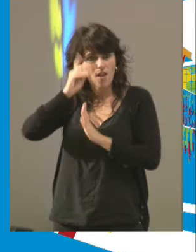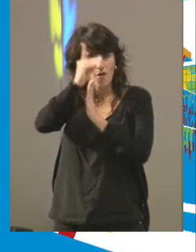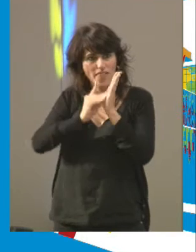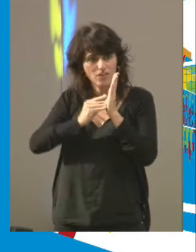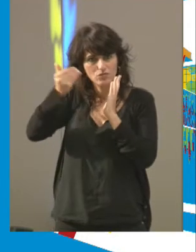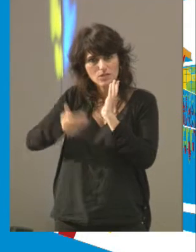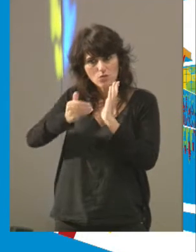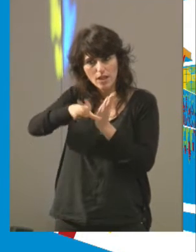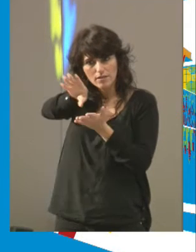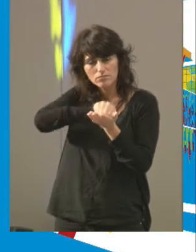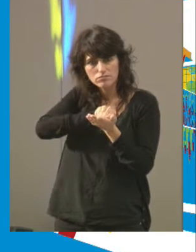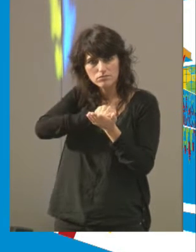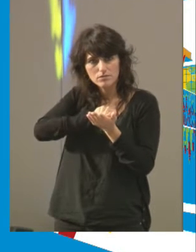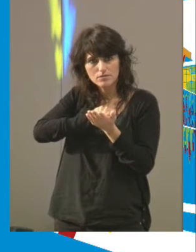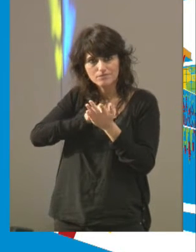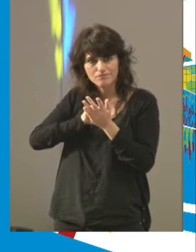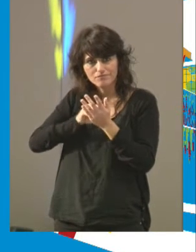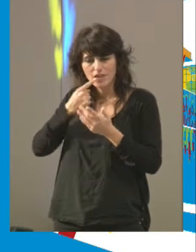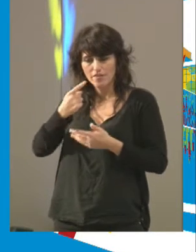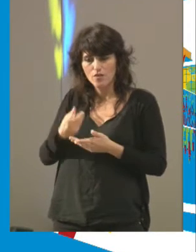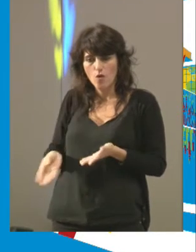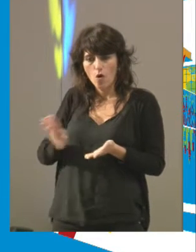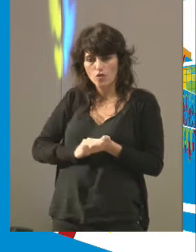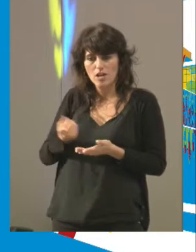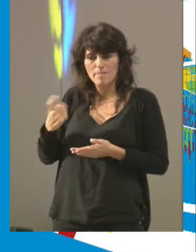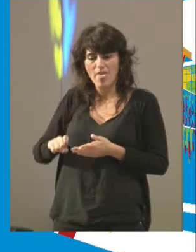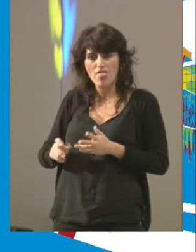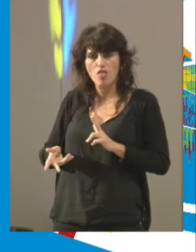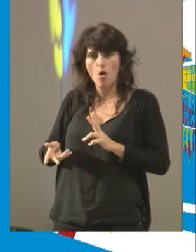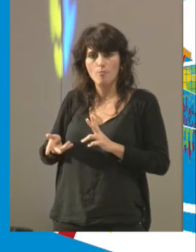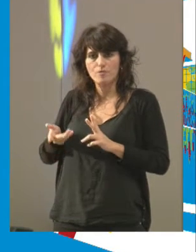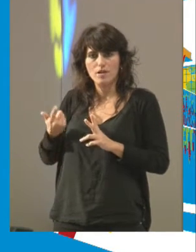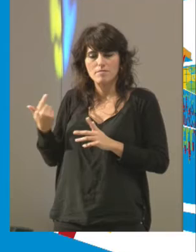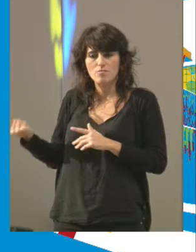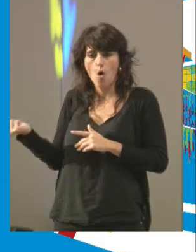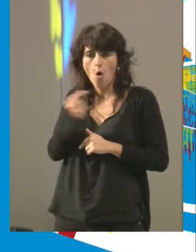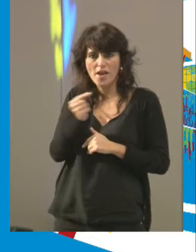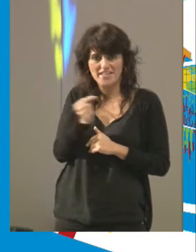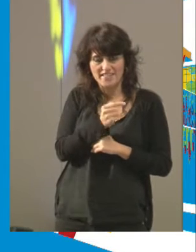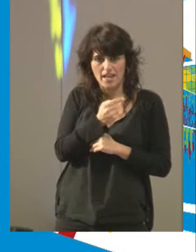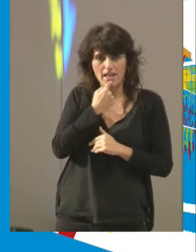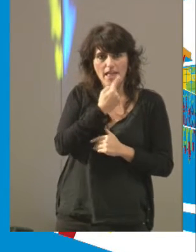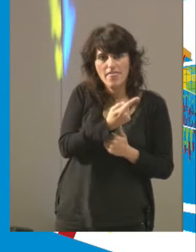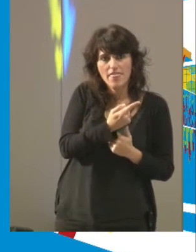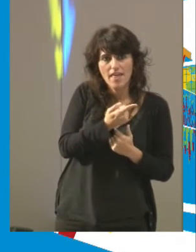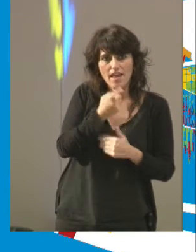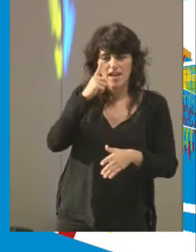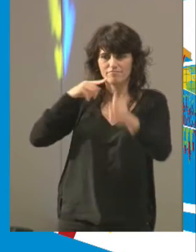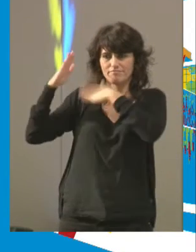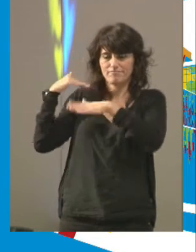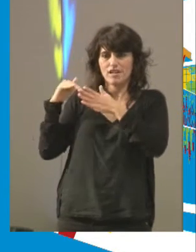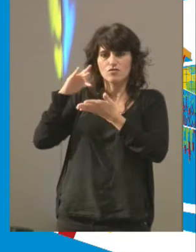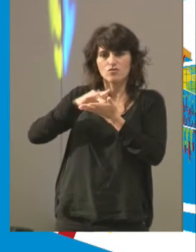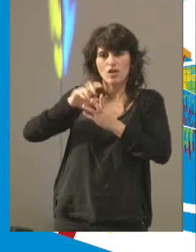datos, claro, volvemos al símil del oeste. El oeste, pues había mucha gente